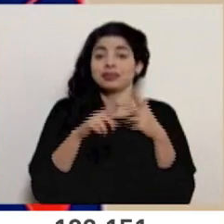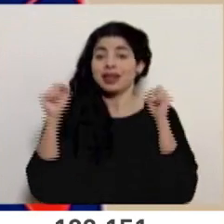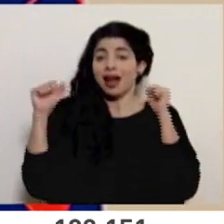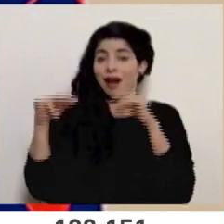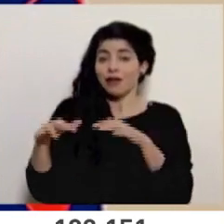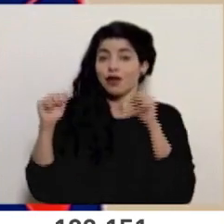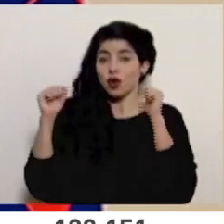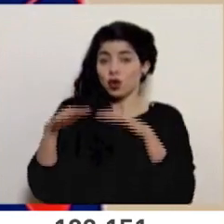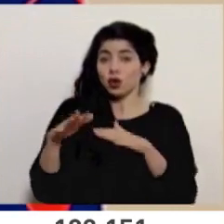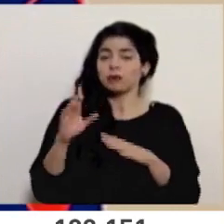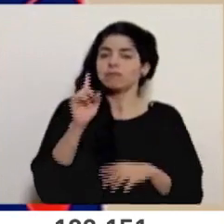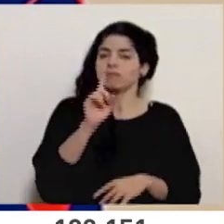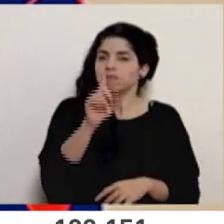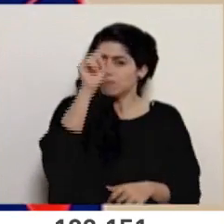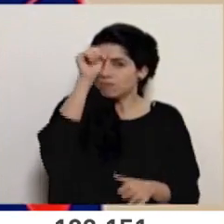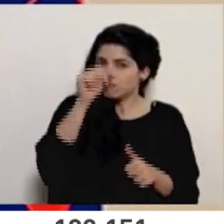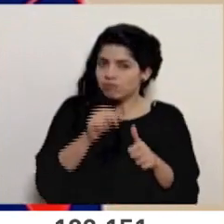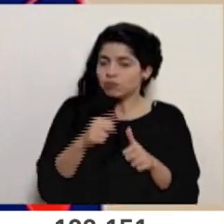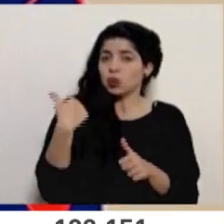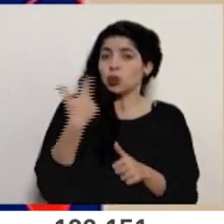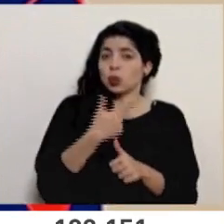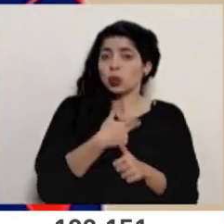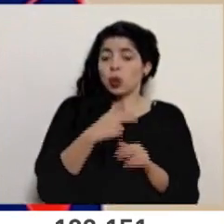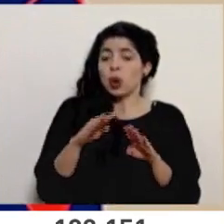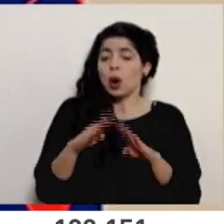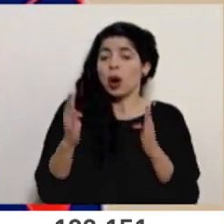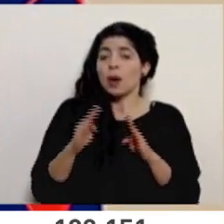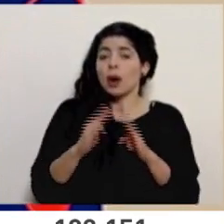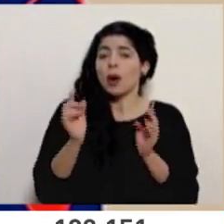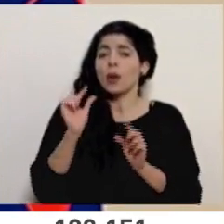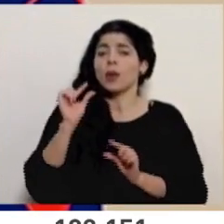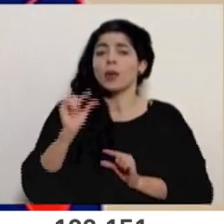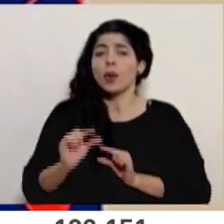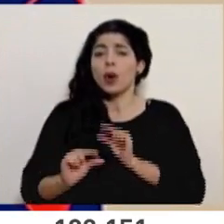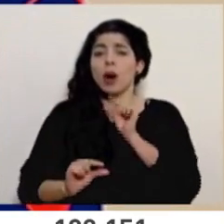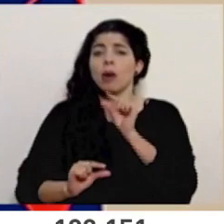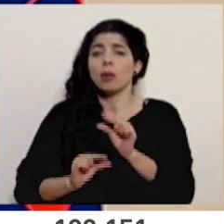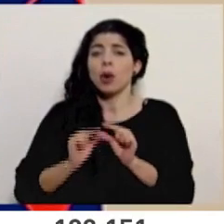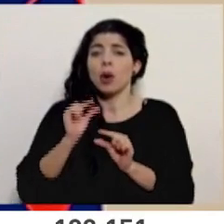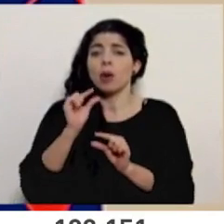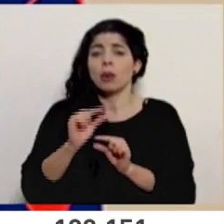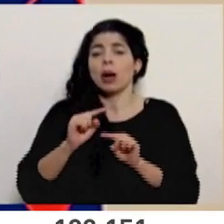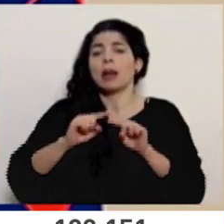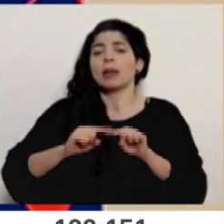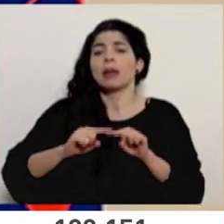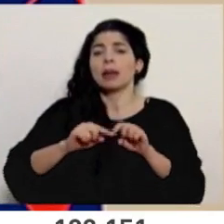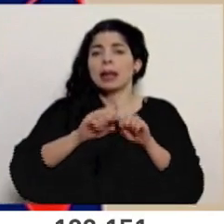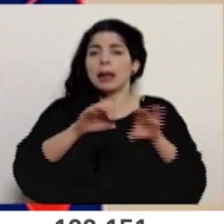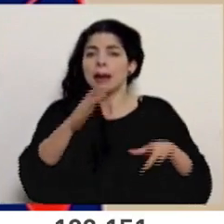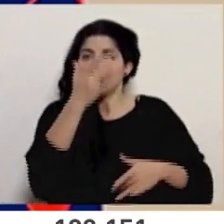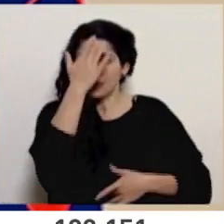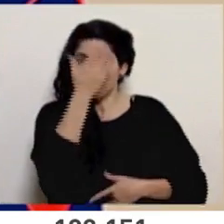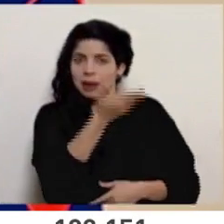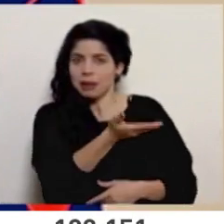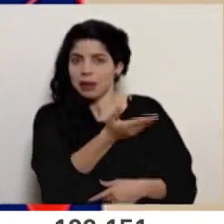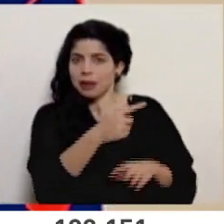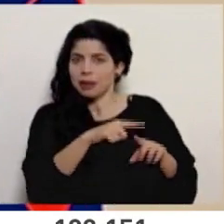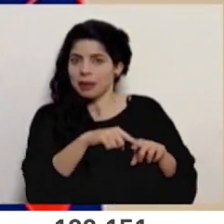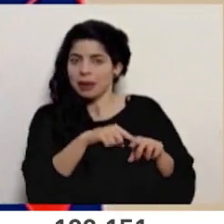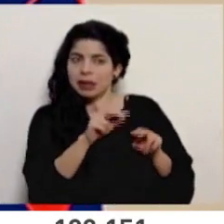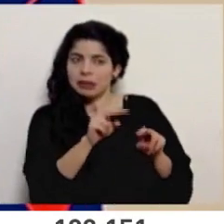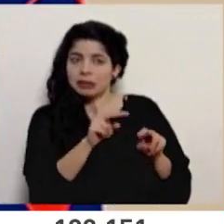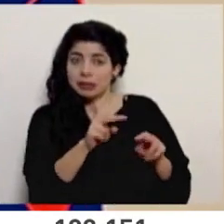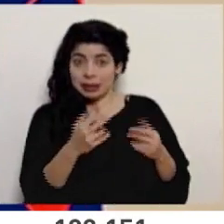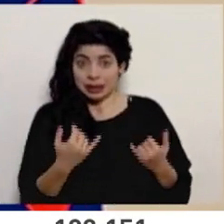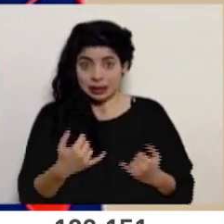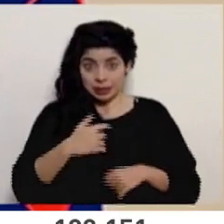aforo, recordar que hemos ido liberando las medidas gradualmente conforme nos los permiten los escenarios epidemiológicos. En este momento, por lo